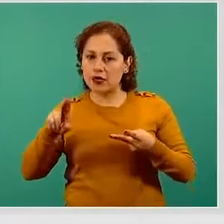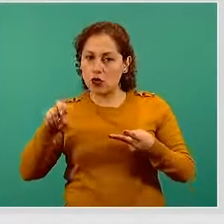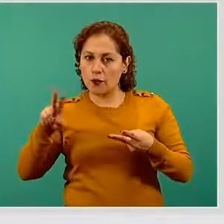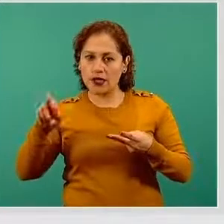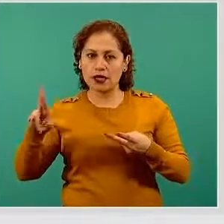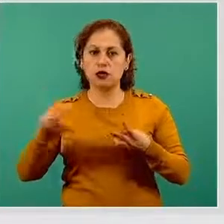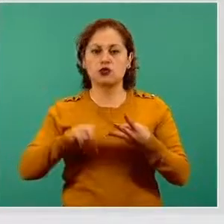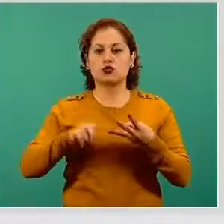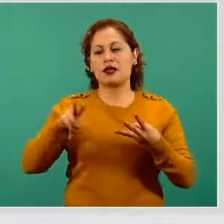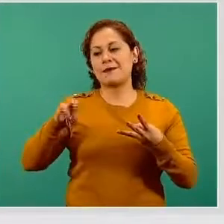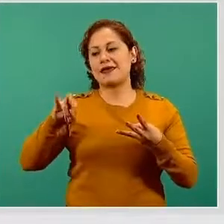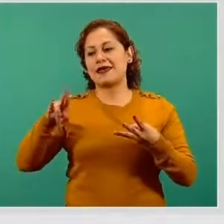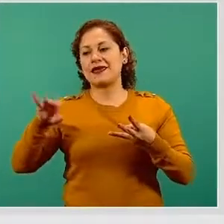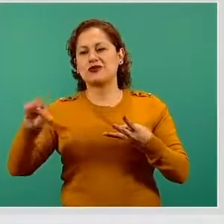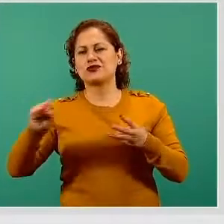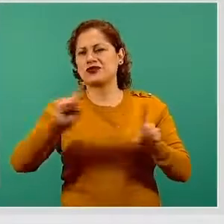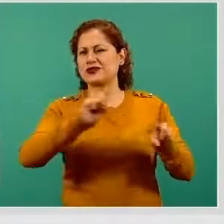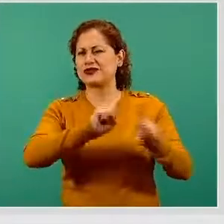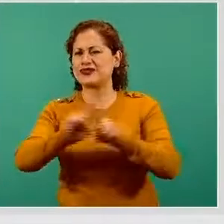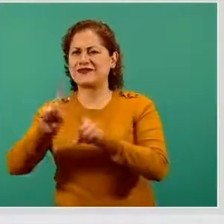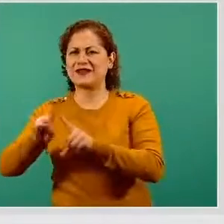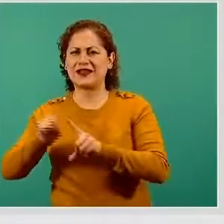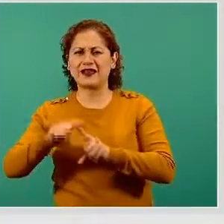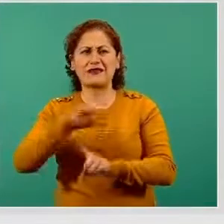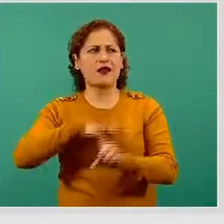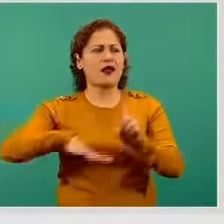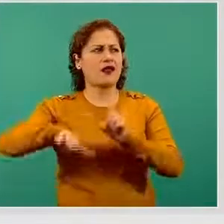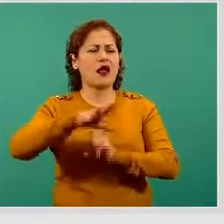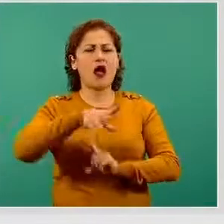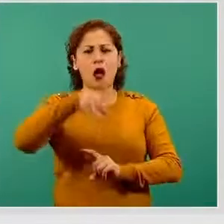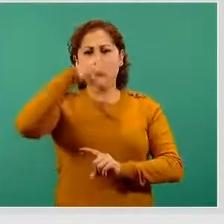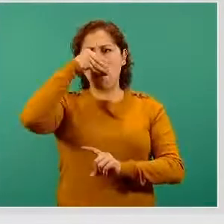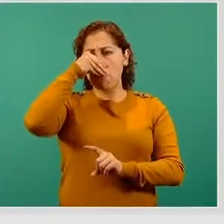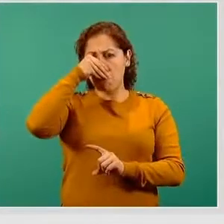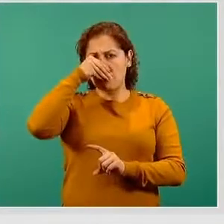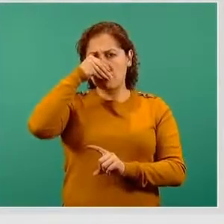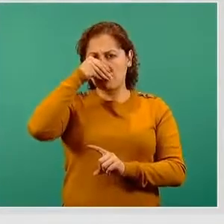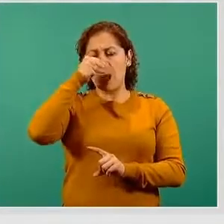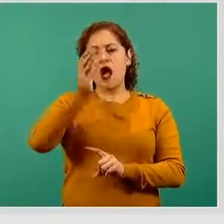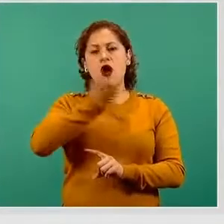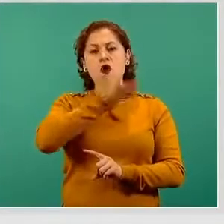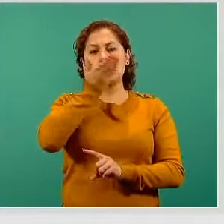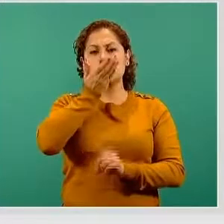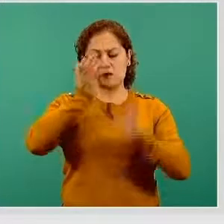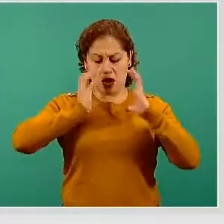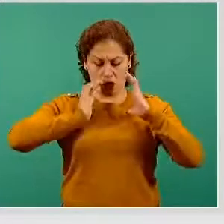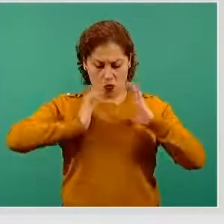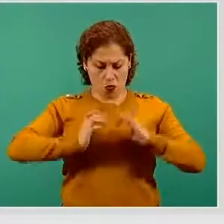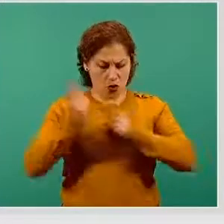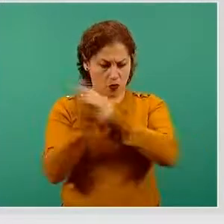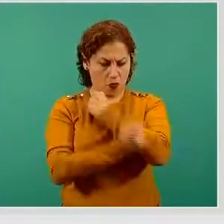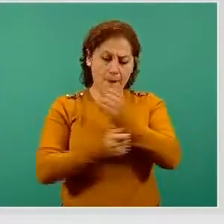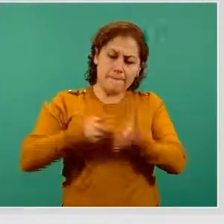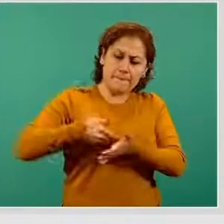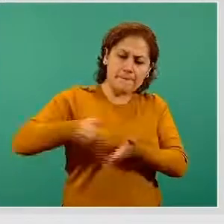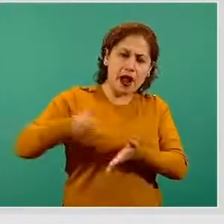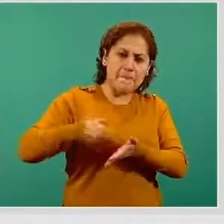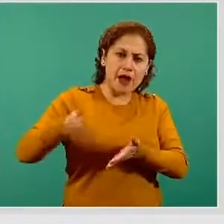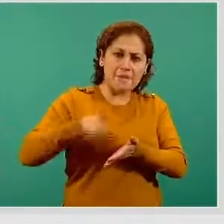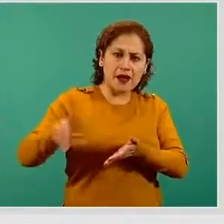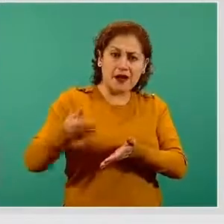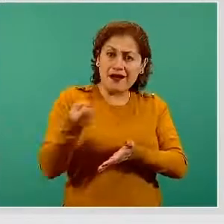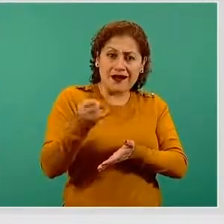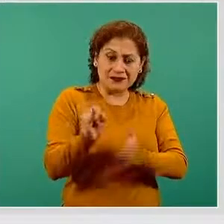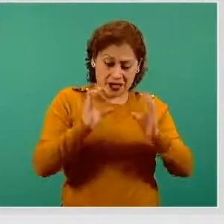virus sincitiales respiratorios, etcétera, dado que ya los tenemos con nosotros muchos años hacia atrás, pues de alguna manera hay